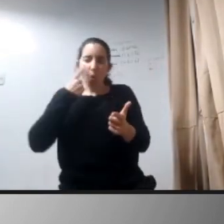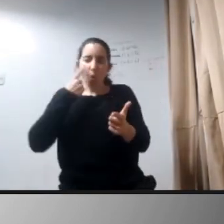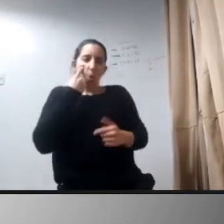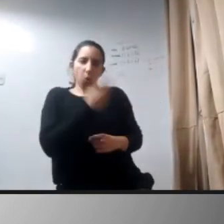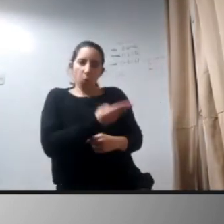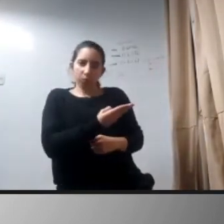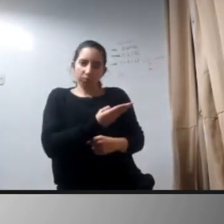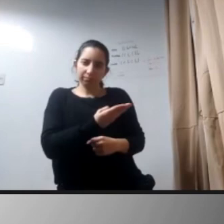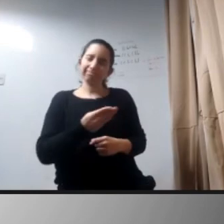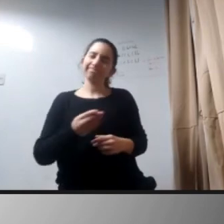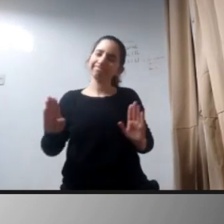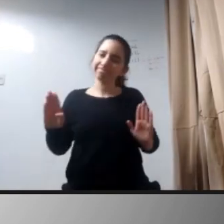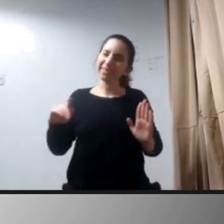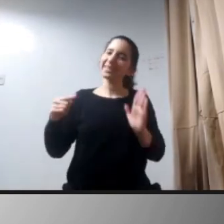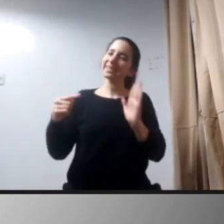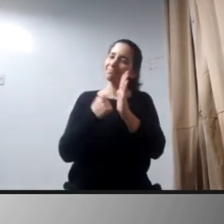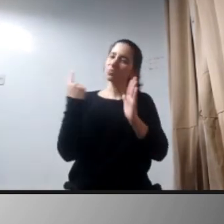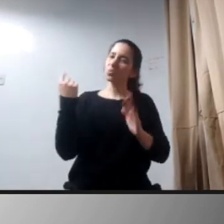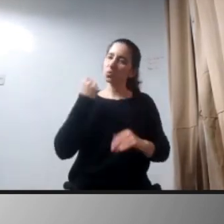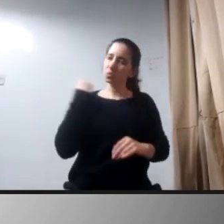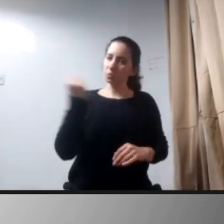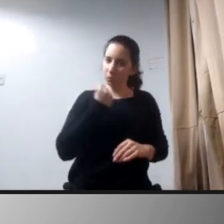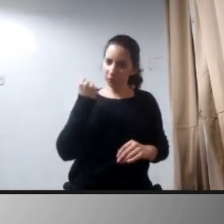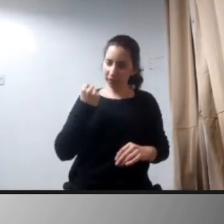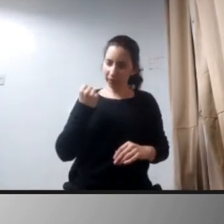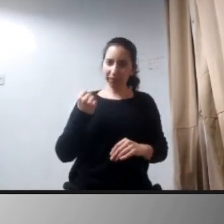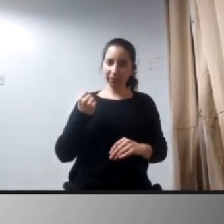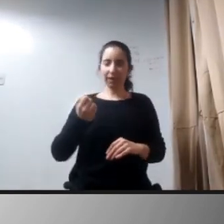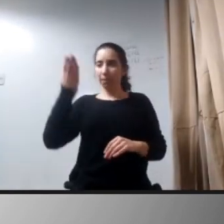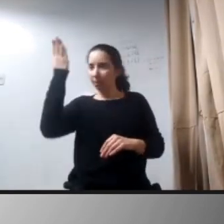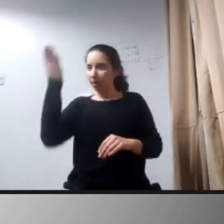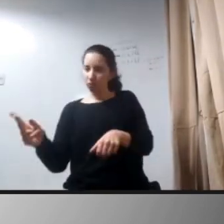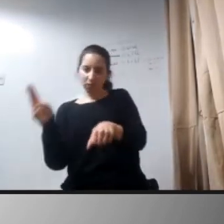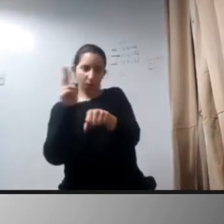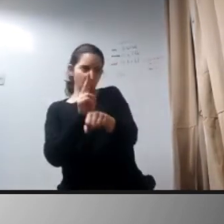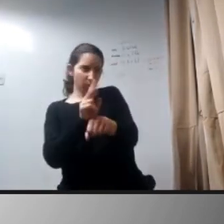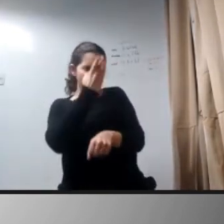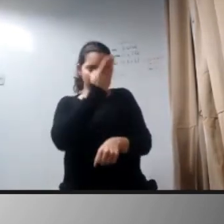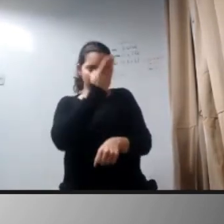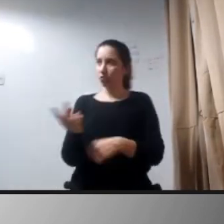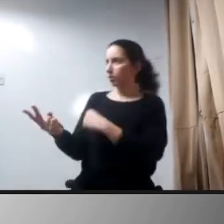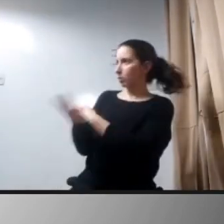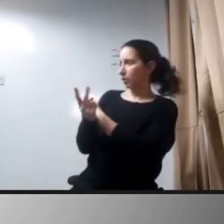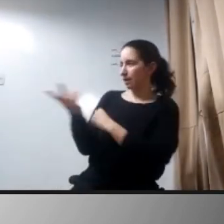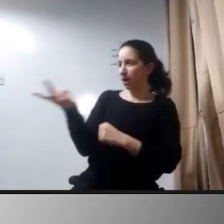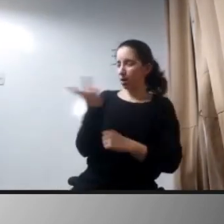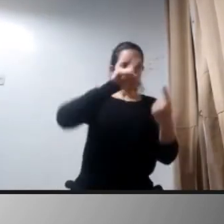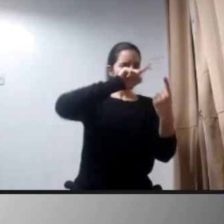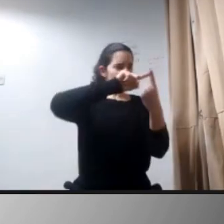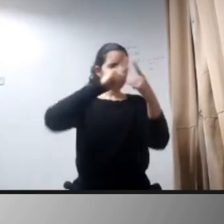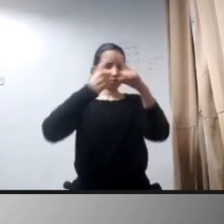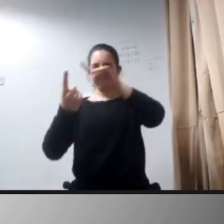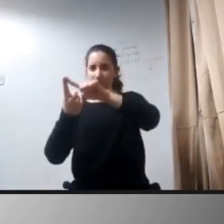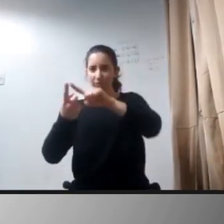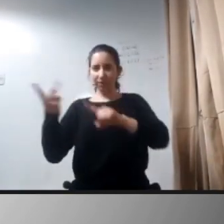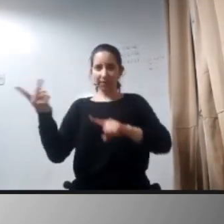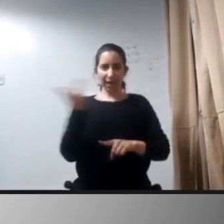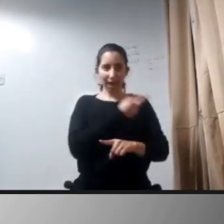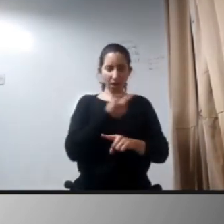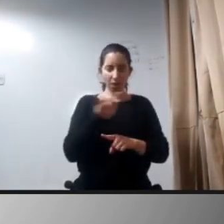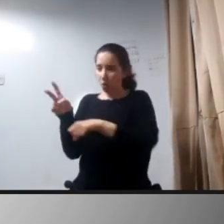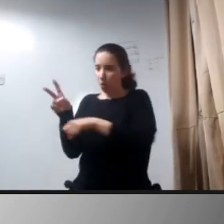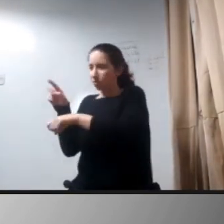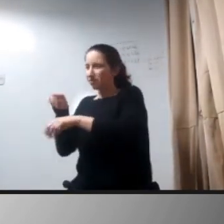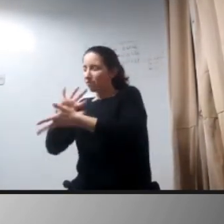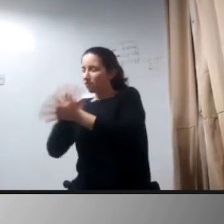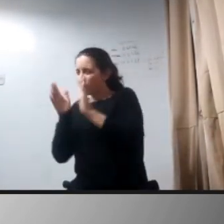que tenemos que cuidar las dos cosas. En la relación cuidador-cuidado, tenemos que cuidar al cuidador